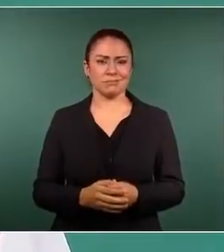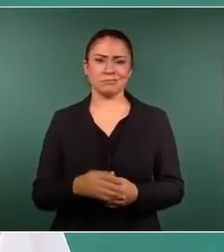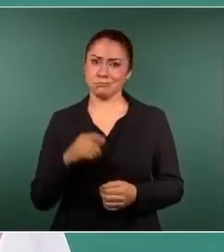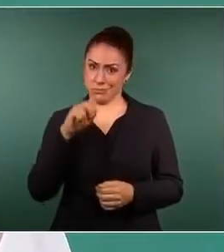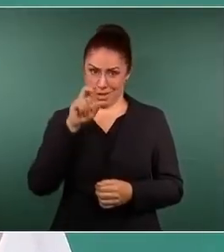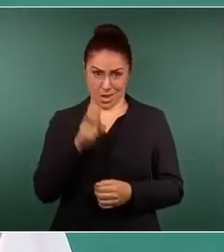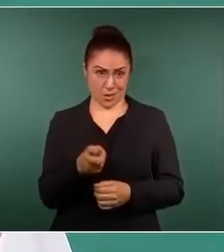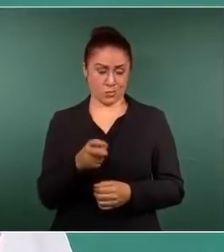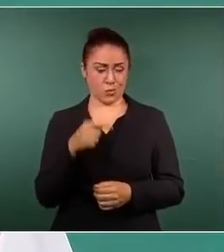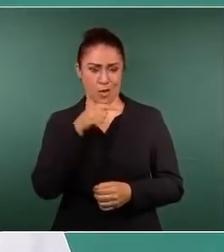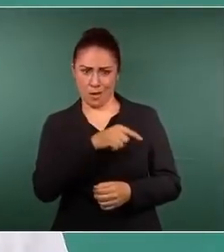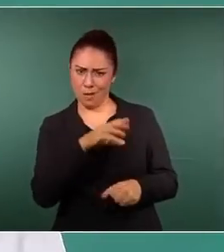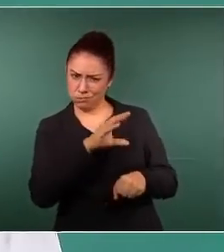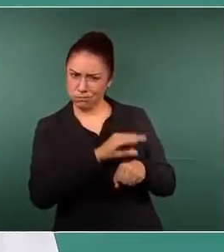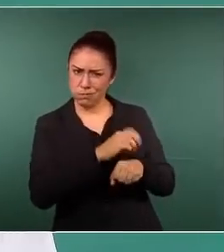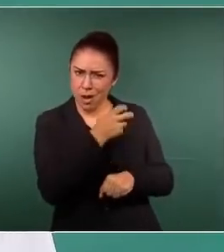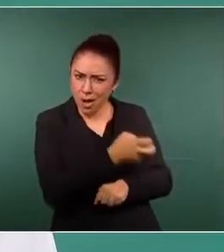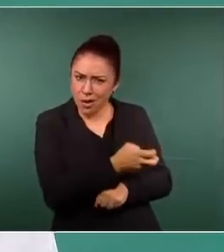permitir